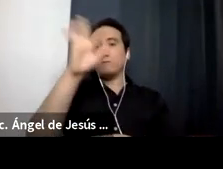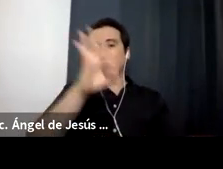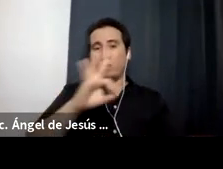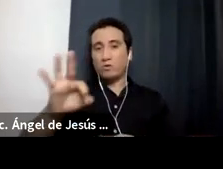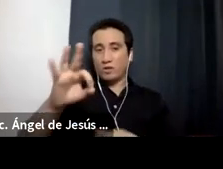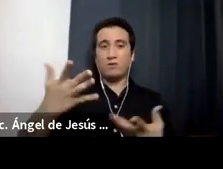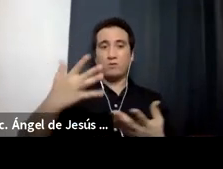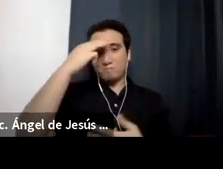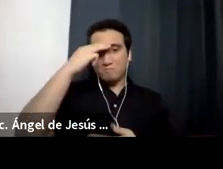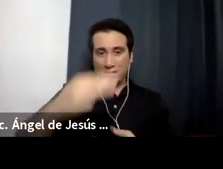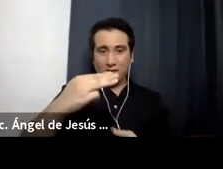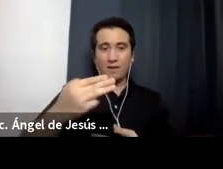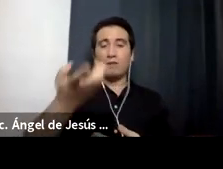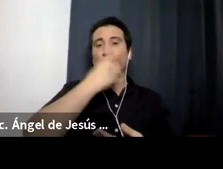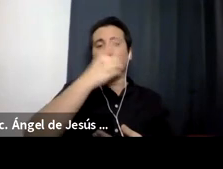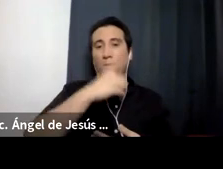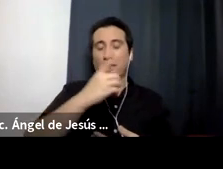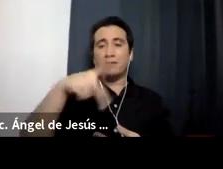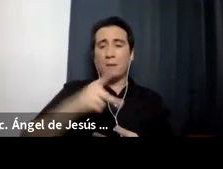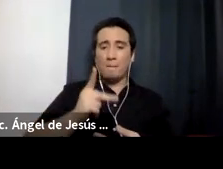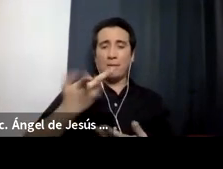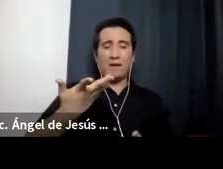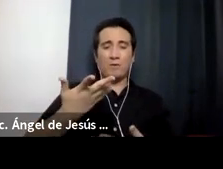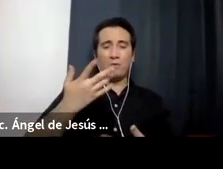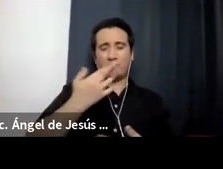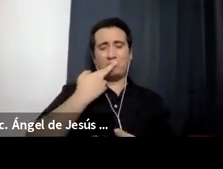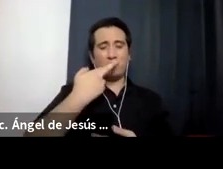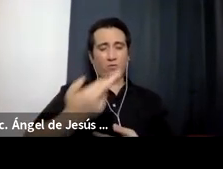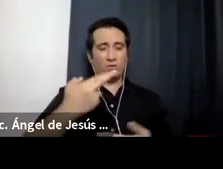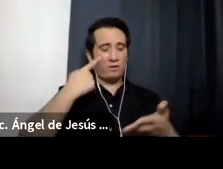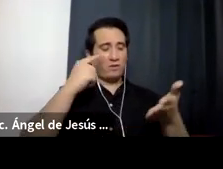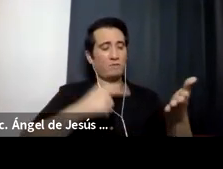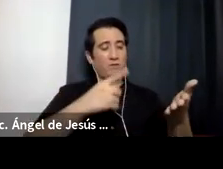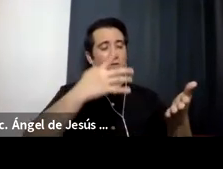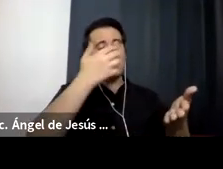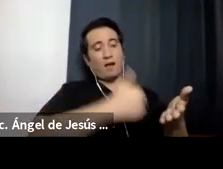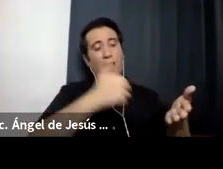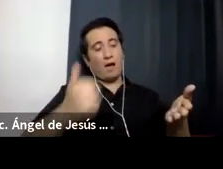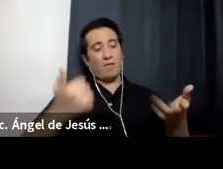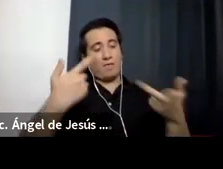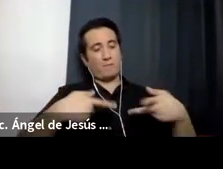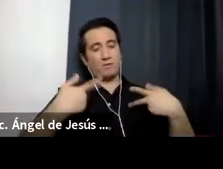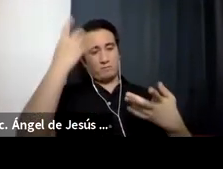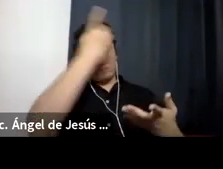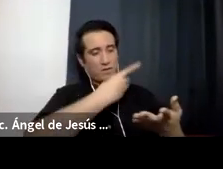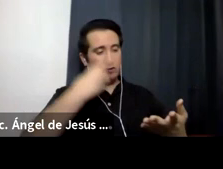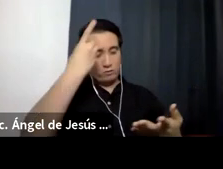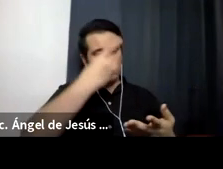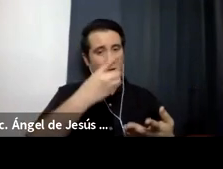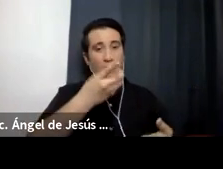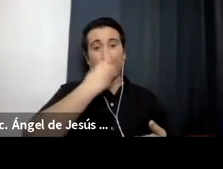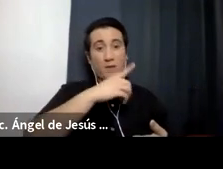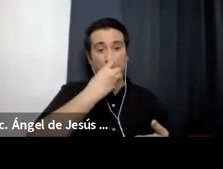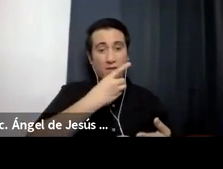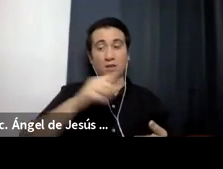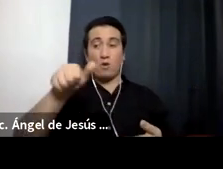mexicanos con diabetes diagnosticada, pero las estimaciones nos dicen que por cada persona diagnosticada con diabetes hay otra persona que no lo